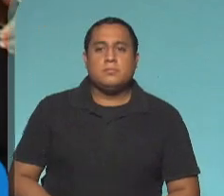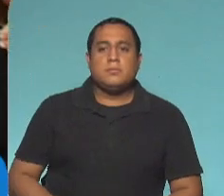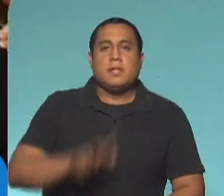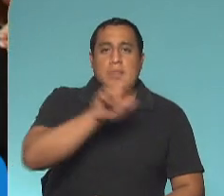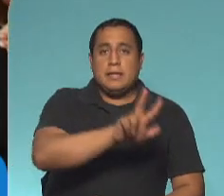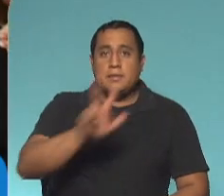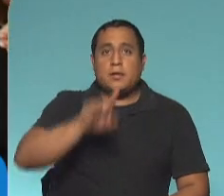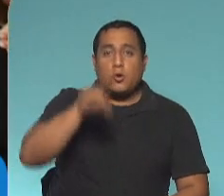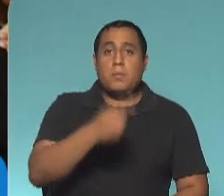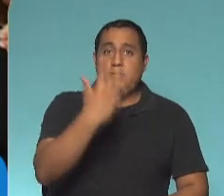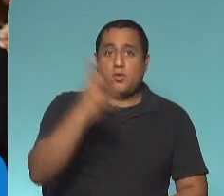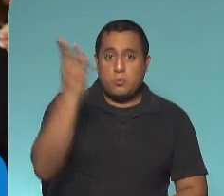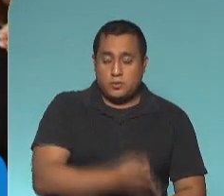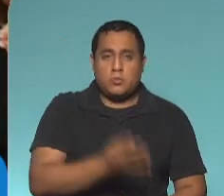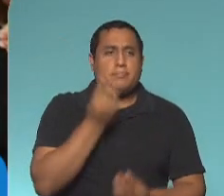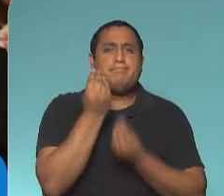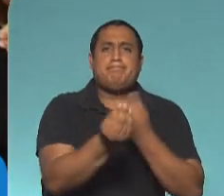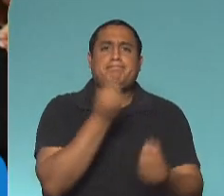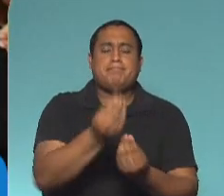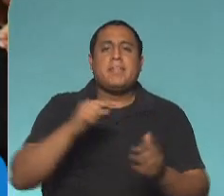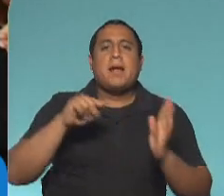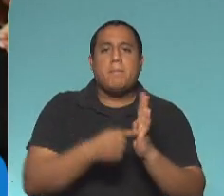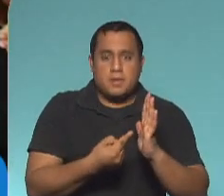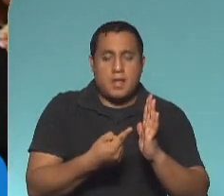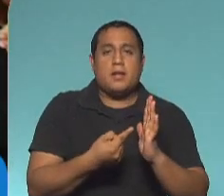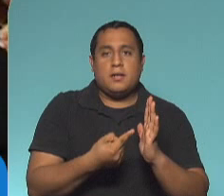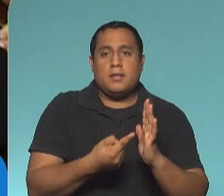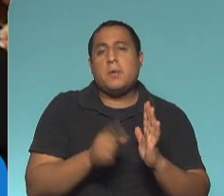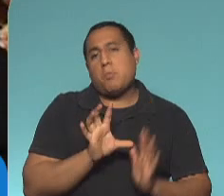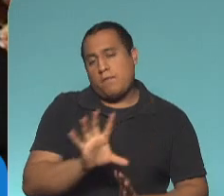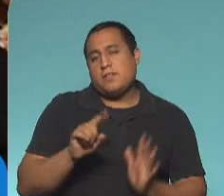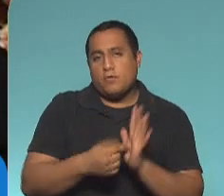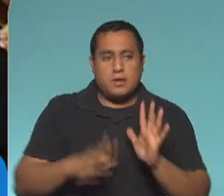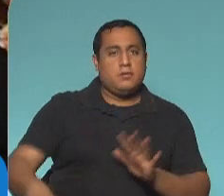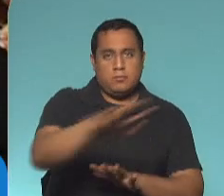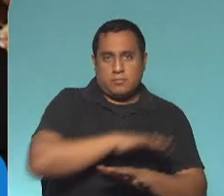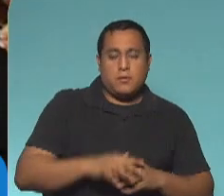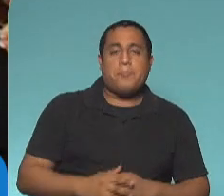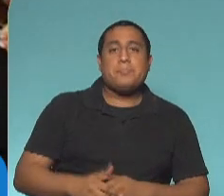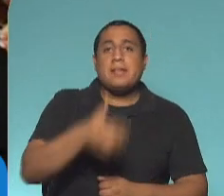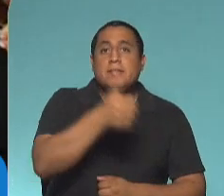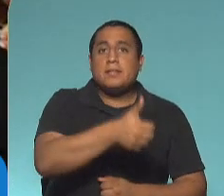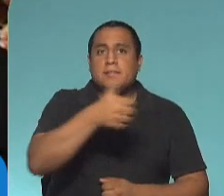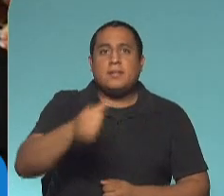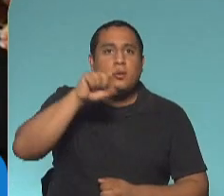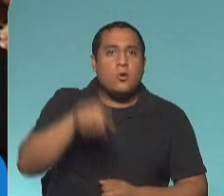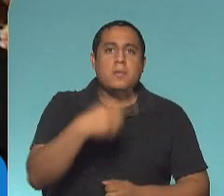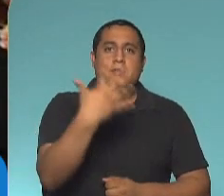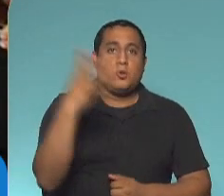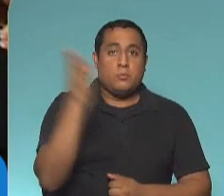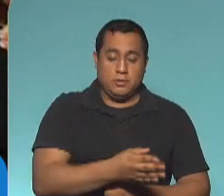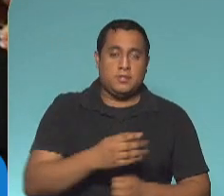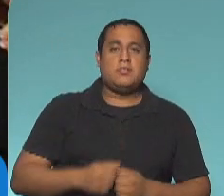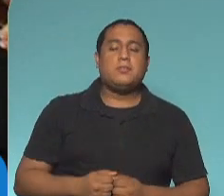el 33,5% con residencia en la Ciudad Autónoma de Buenos Aires y la provincia de Buenos Aires. El